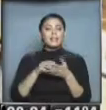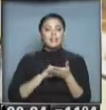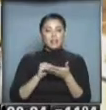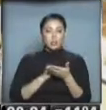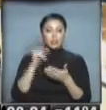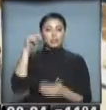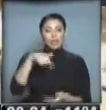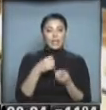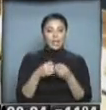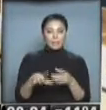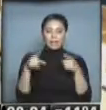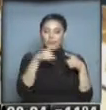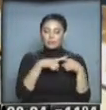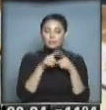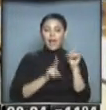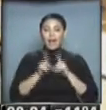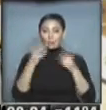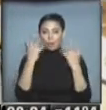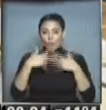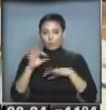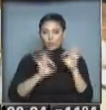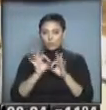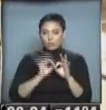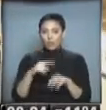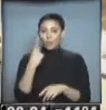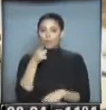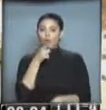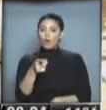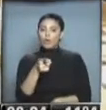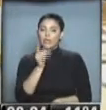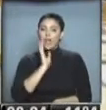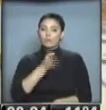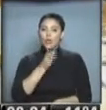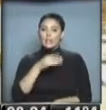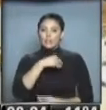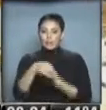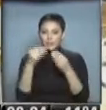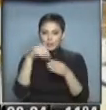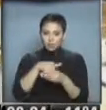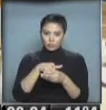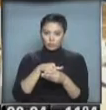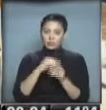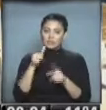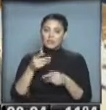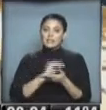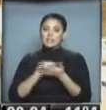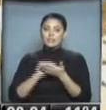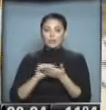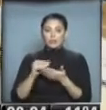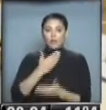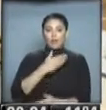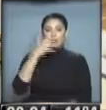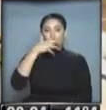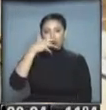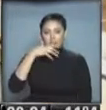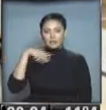ya en el día de hoy a analizar algunos proyectos. Uno que tiene que ver contra la violencia familiar, proyecto de los senadores Aníbal Fernández